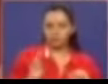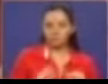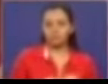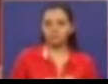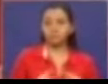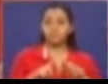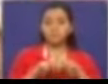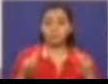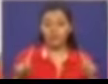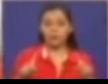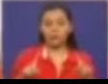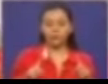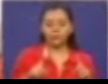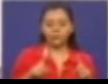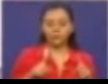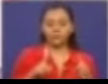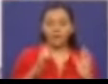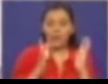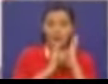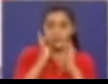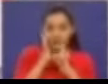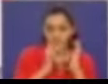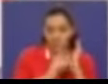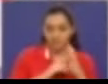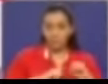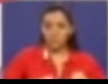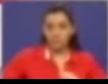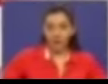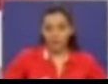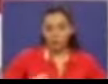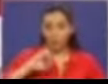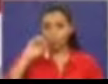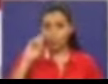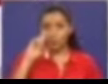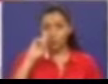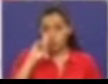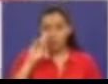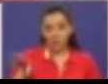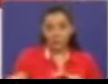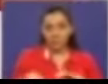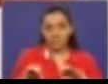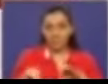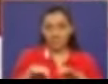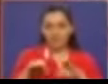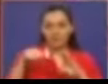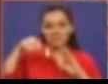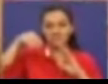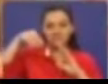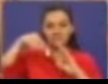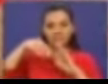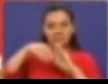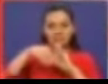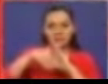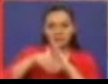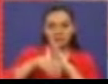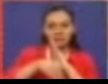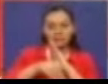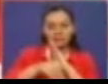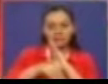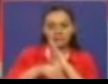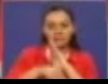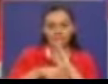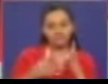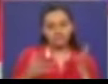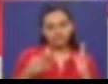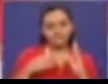ya en el segundo semestre, desde abril, ese índice de actividad económica empieza a decrecer y ya en niveles más bajos